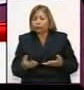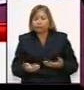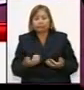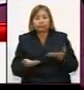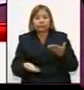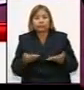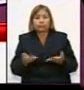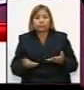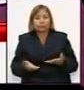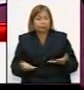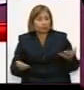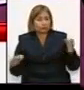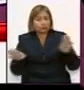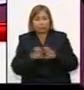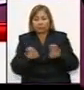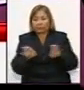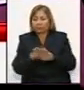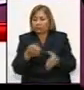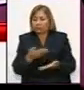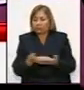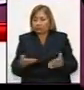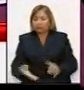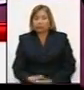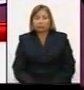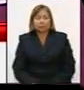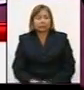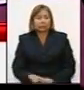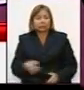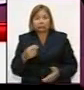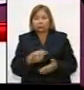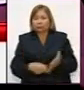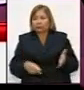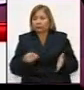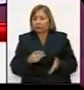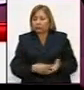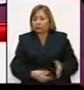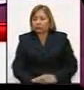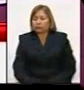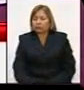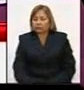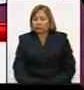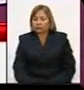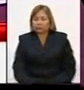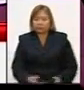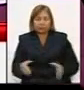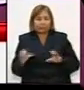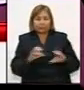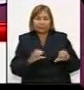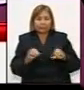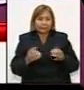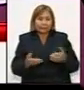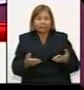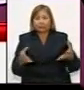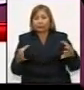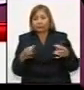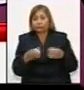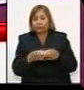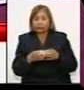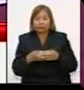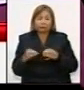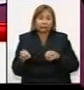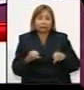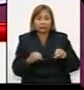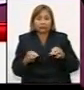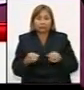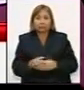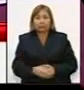a la corrupción? Eliminamos la segunda vuelta, eliminamos la reelección. Son reacciones iracundas, reacciones